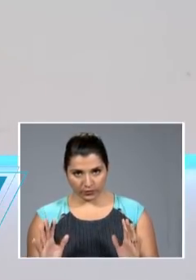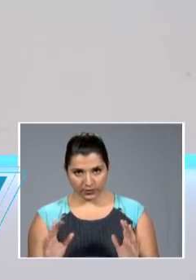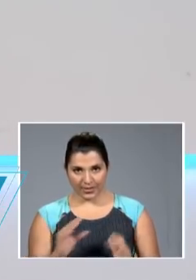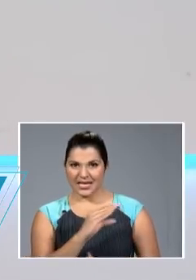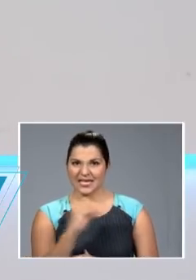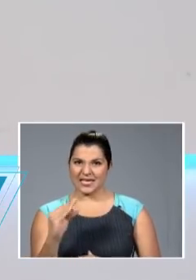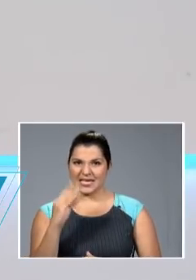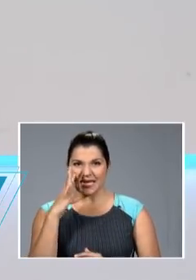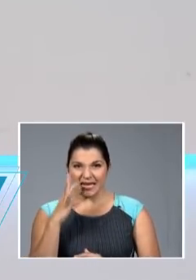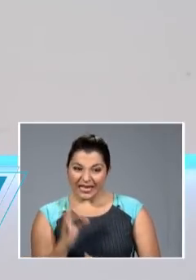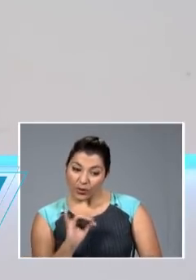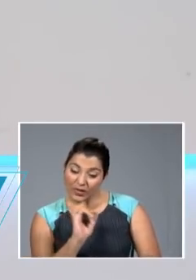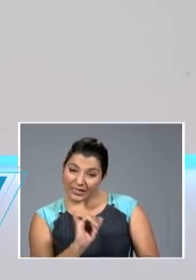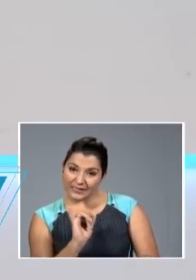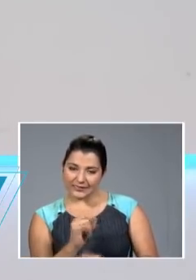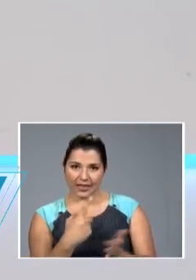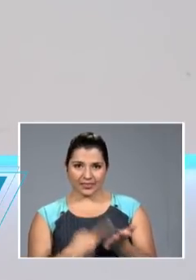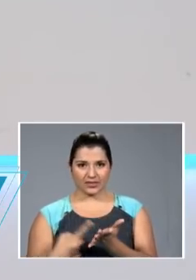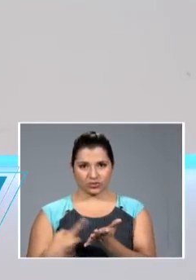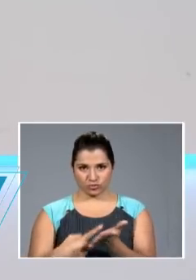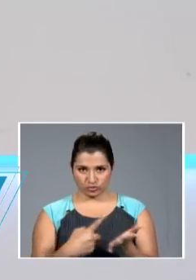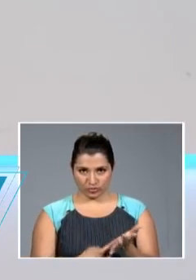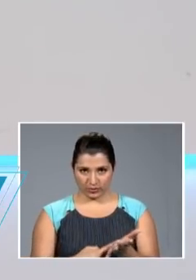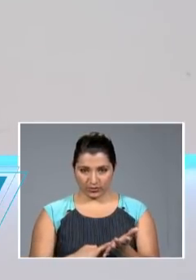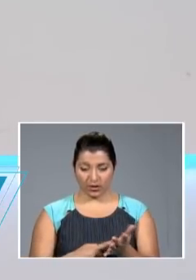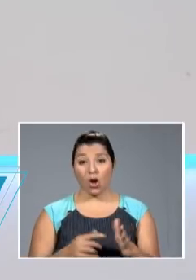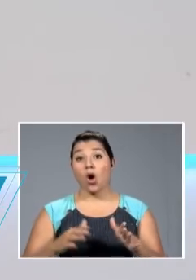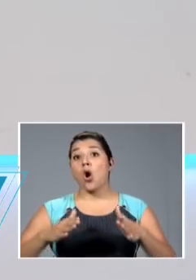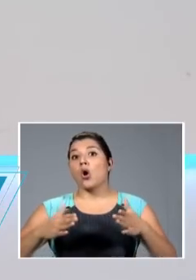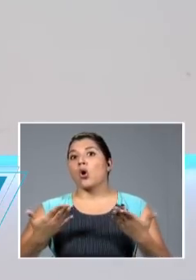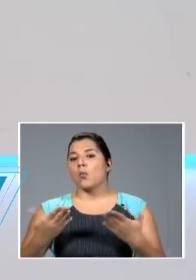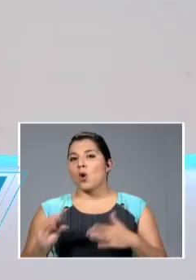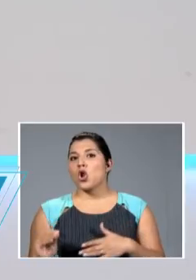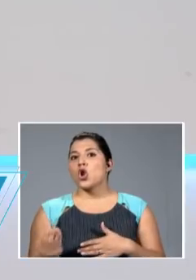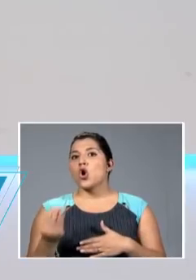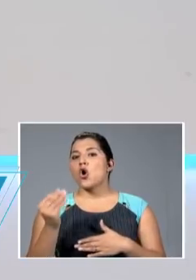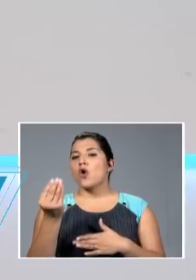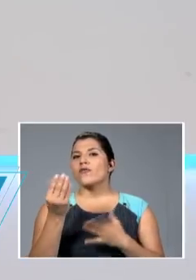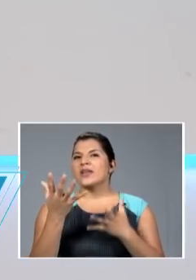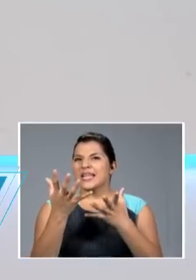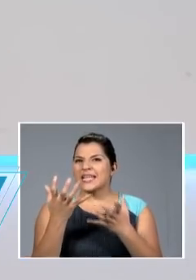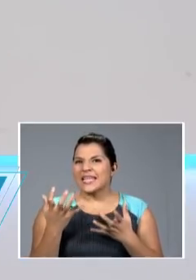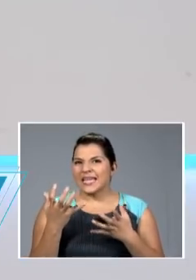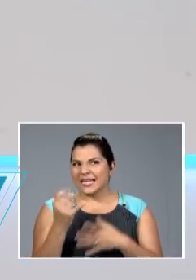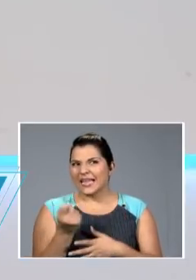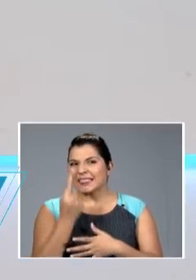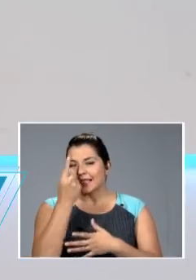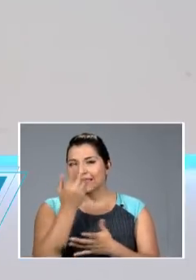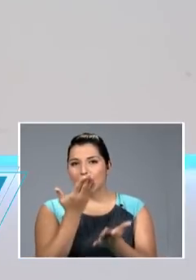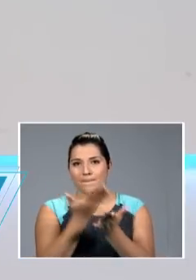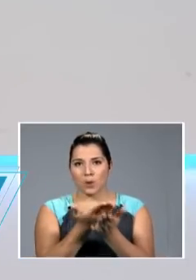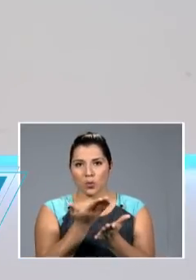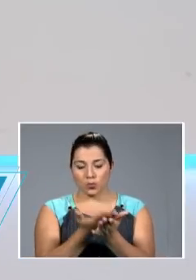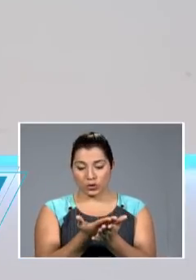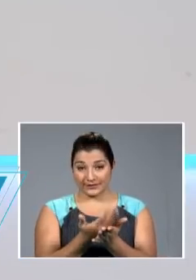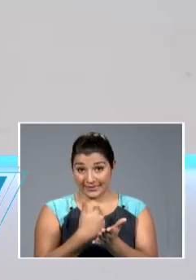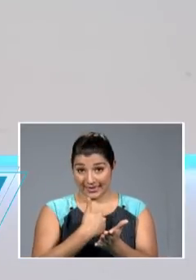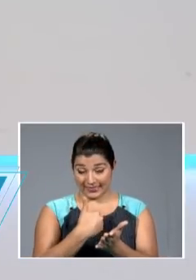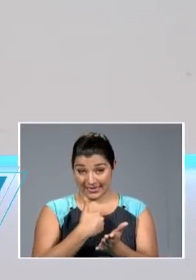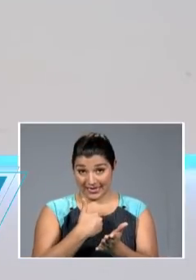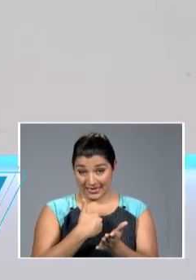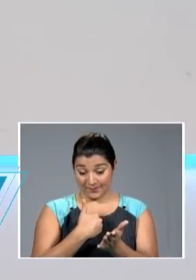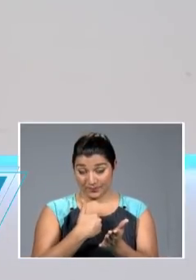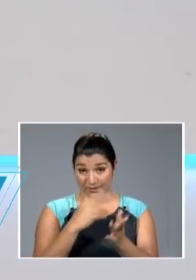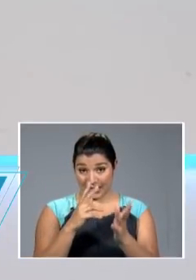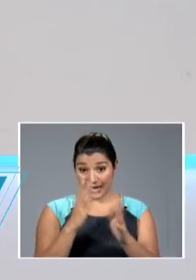está parte de la discusión. O sea, cómo los jóvenes quieren interpretar estas propuestas políticas. Las quieren interpretar